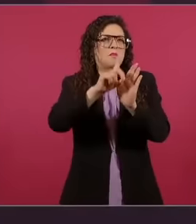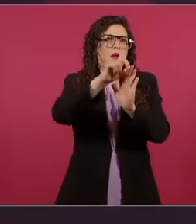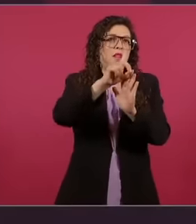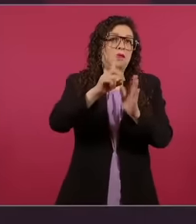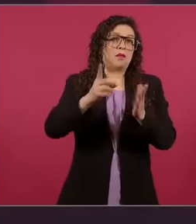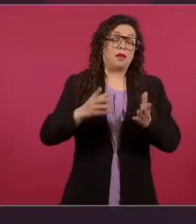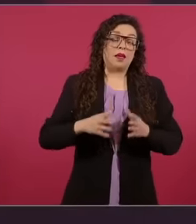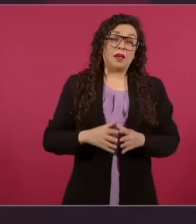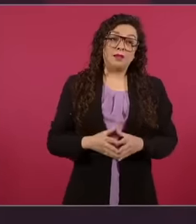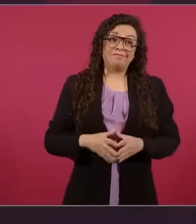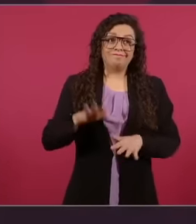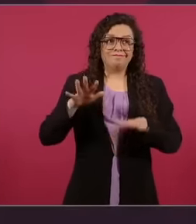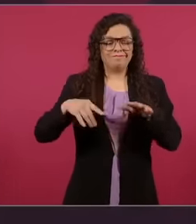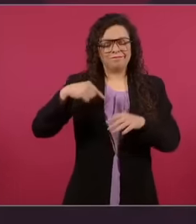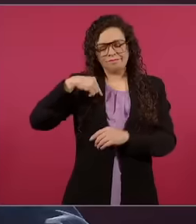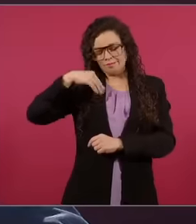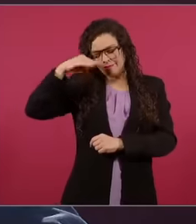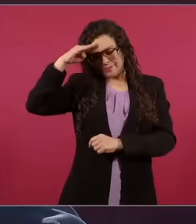independientemente de la cuestión moral,